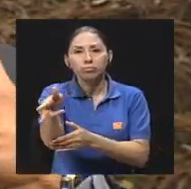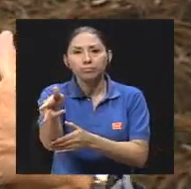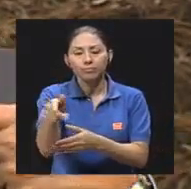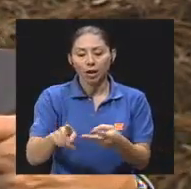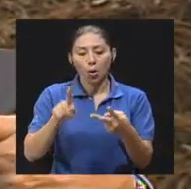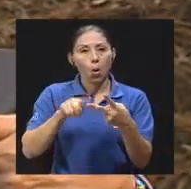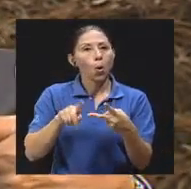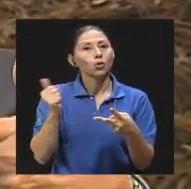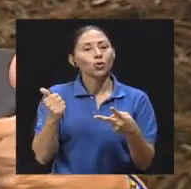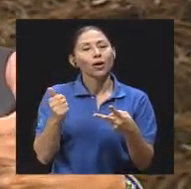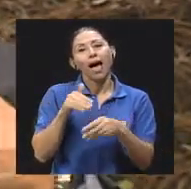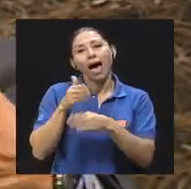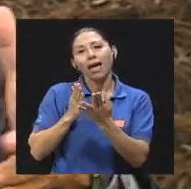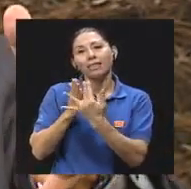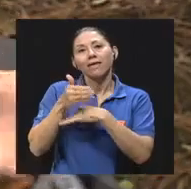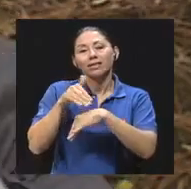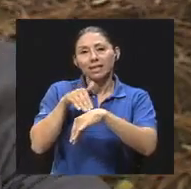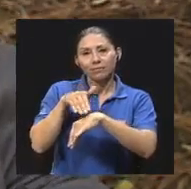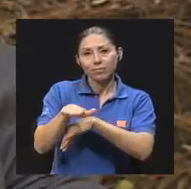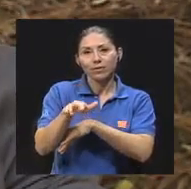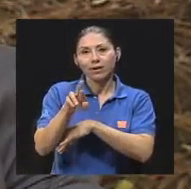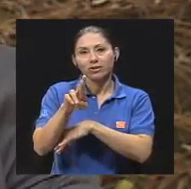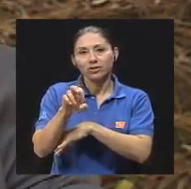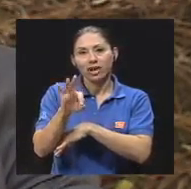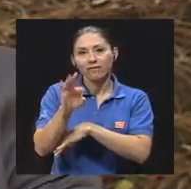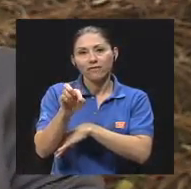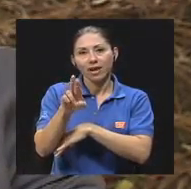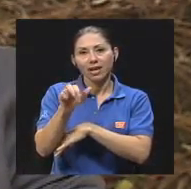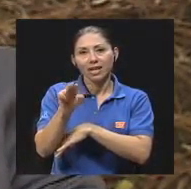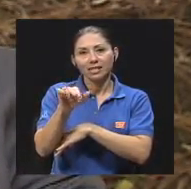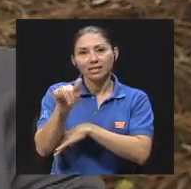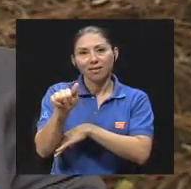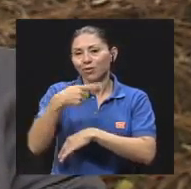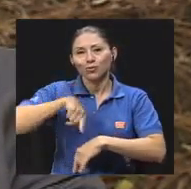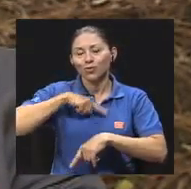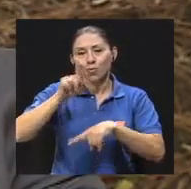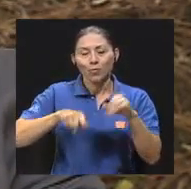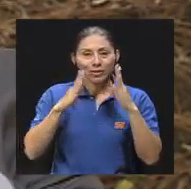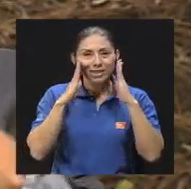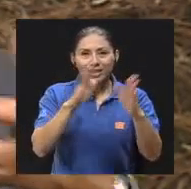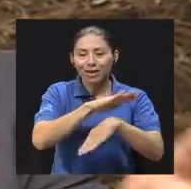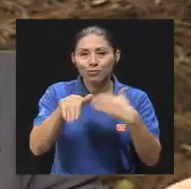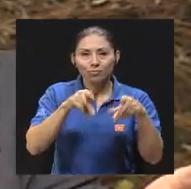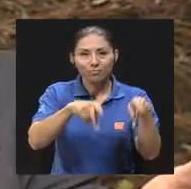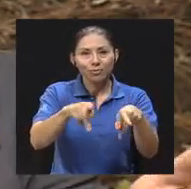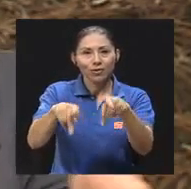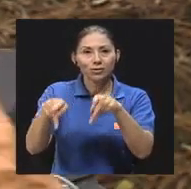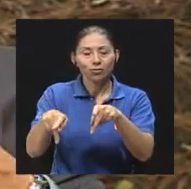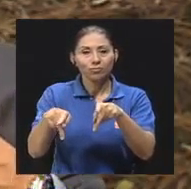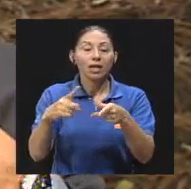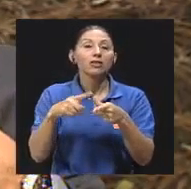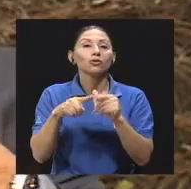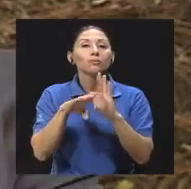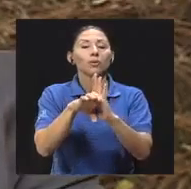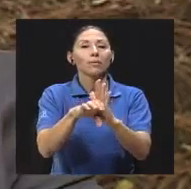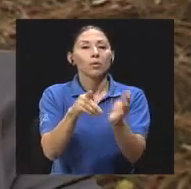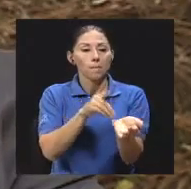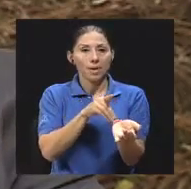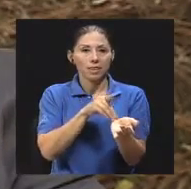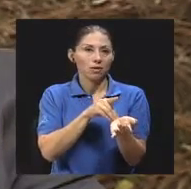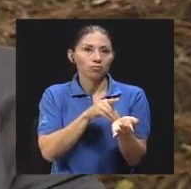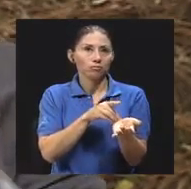tenemos capacidad operativa para poder atender toda la población. Entonces, por referencia de alto riesgo, por ejemplo, los